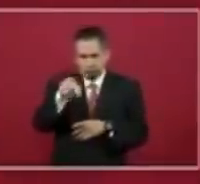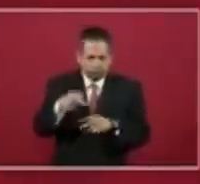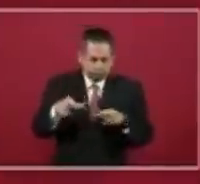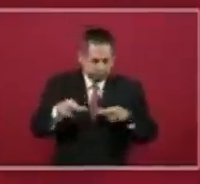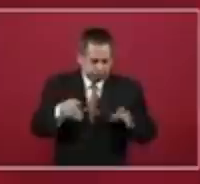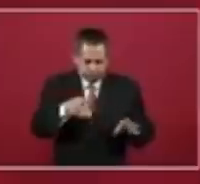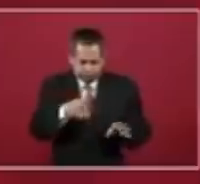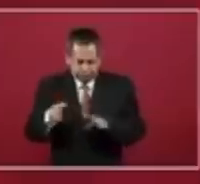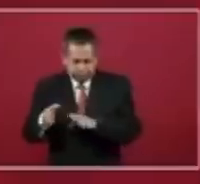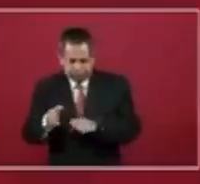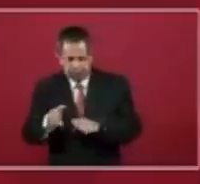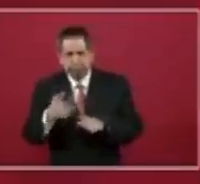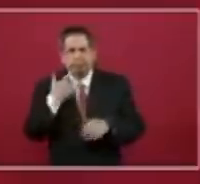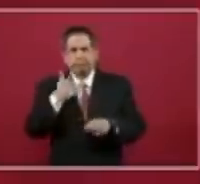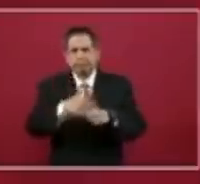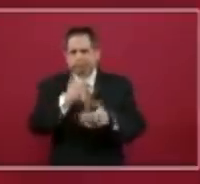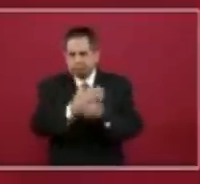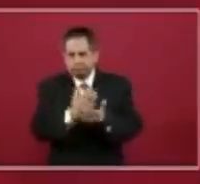que